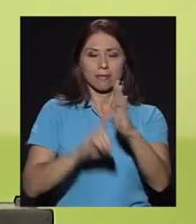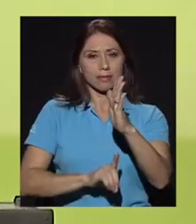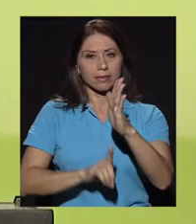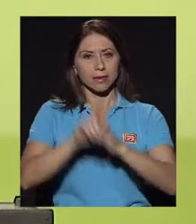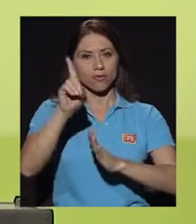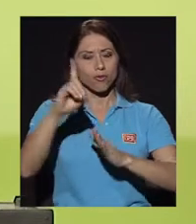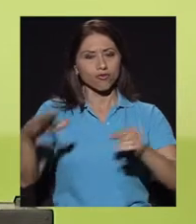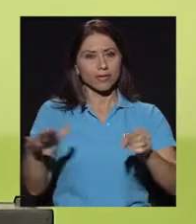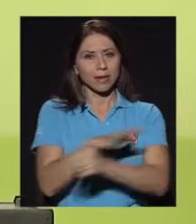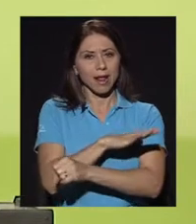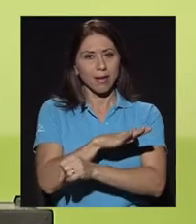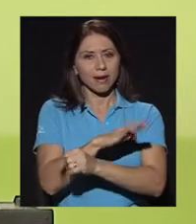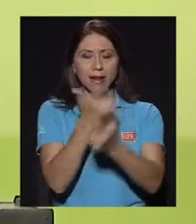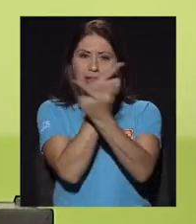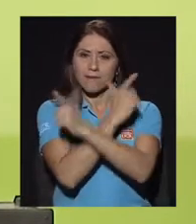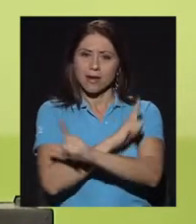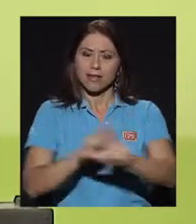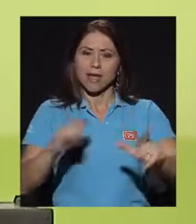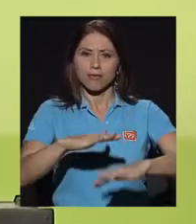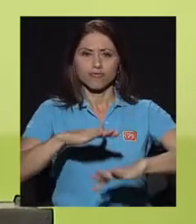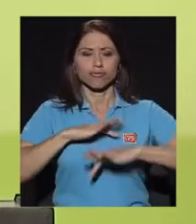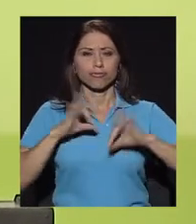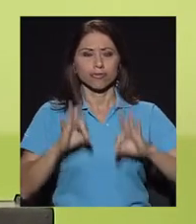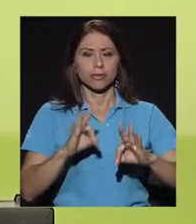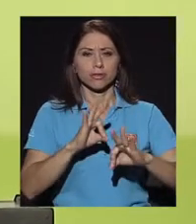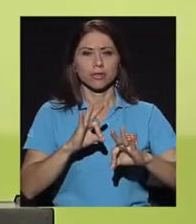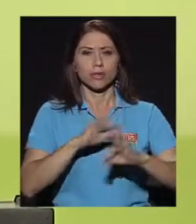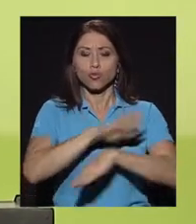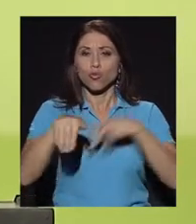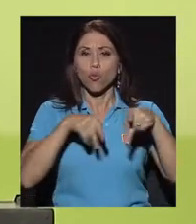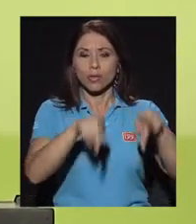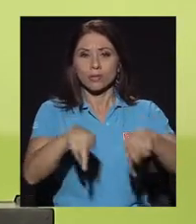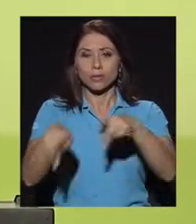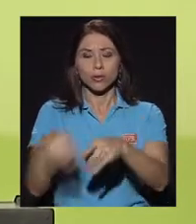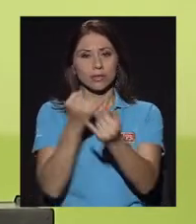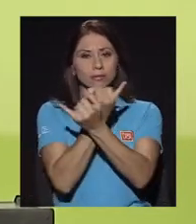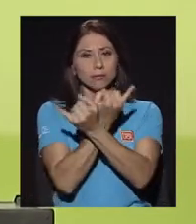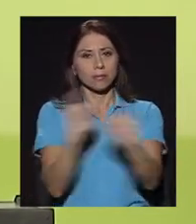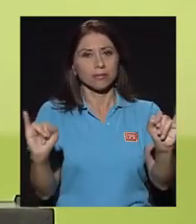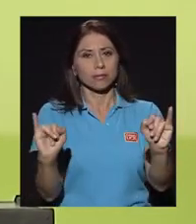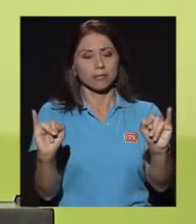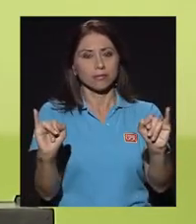desarrollo integral, de libertad plena y de total independencia de nuestro pueblo.